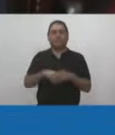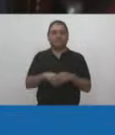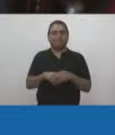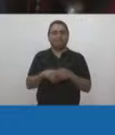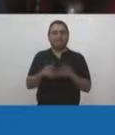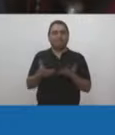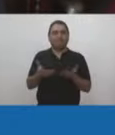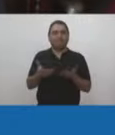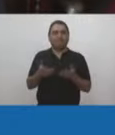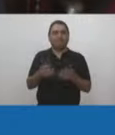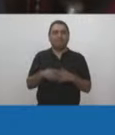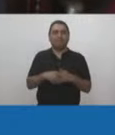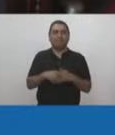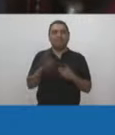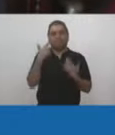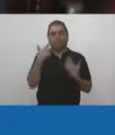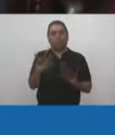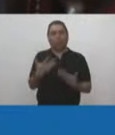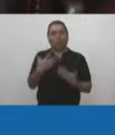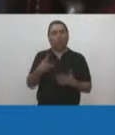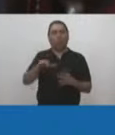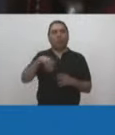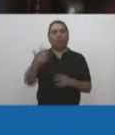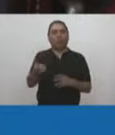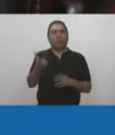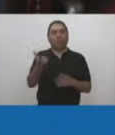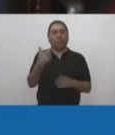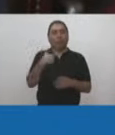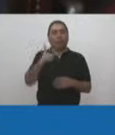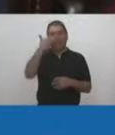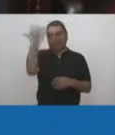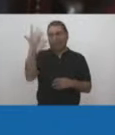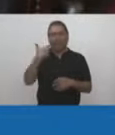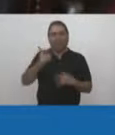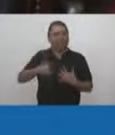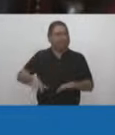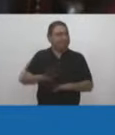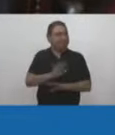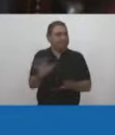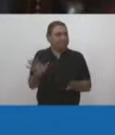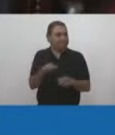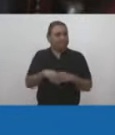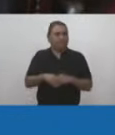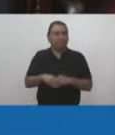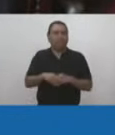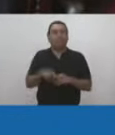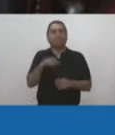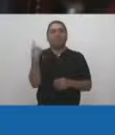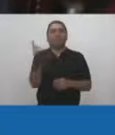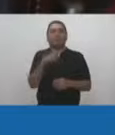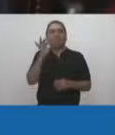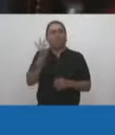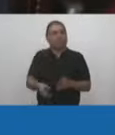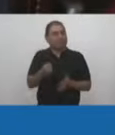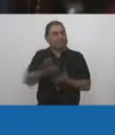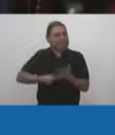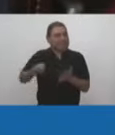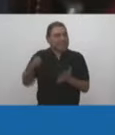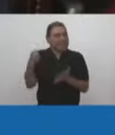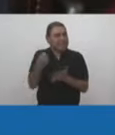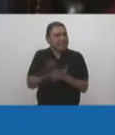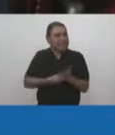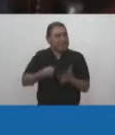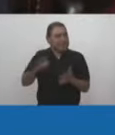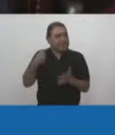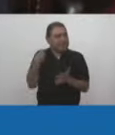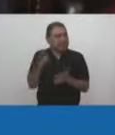corresponda la tengamos como lo tiene cualquier persona que trabaja, y que no que cada vez que haya un incremento andamos pensando que pueden salir alguna crítica por no